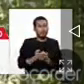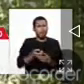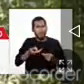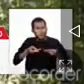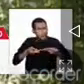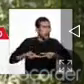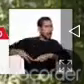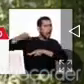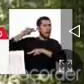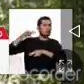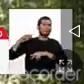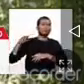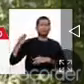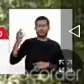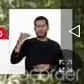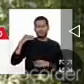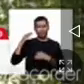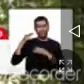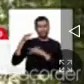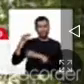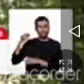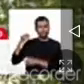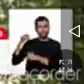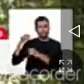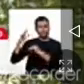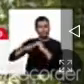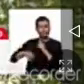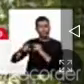mayores a principios de siglo.